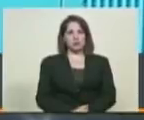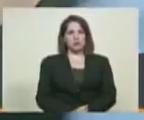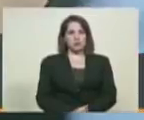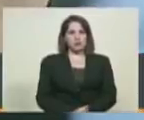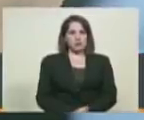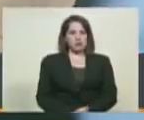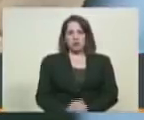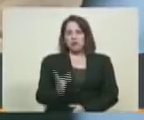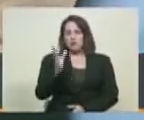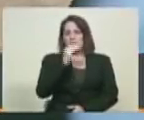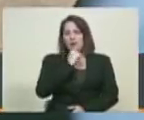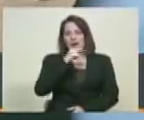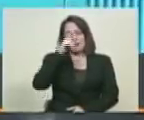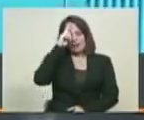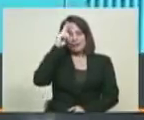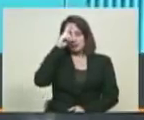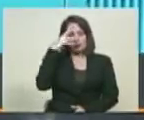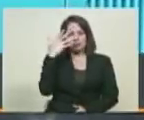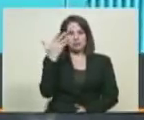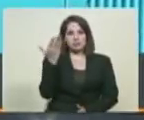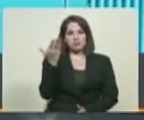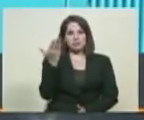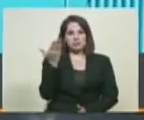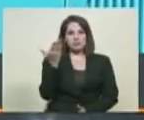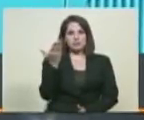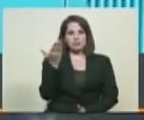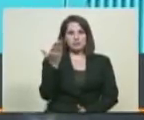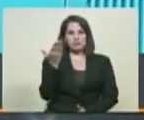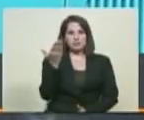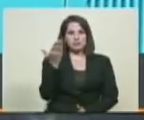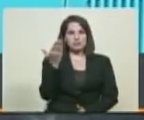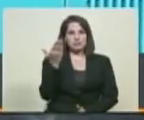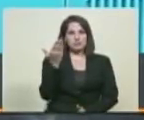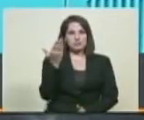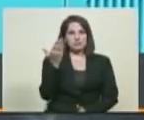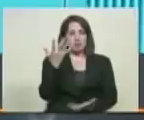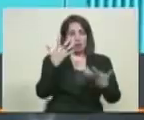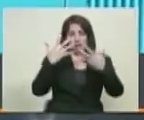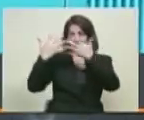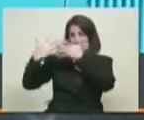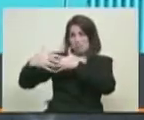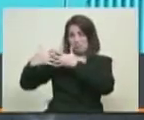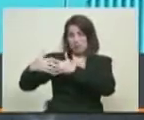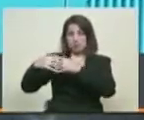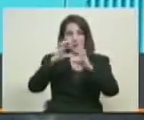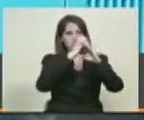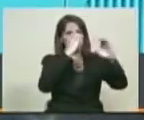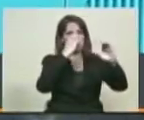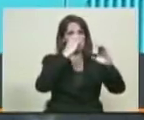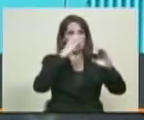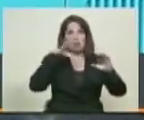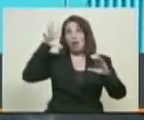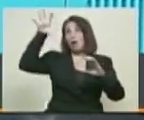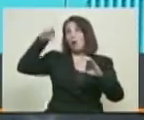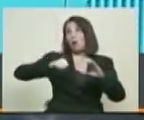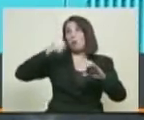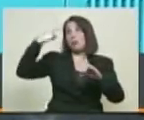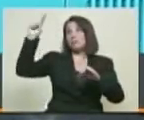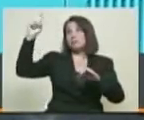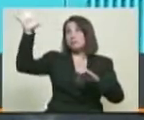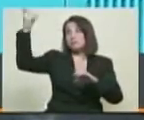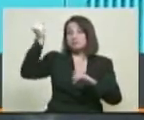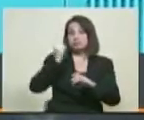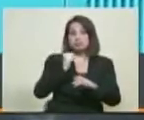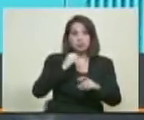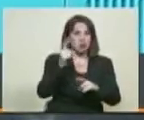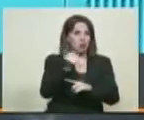No hay razón para que ni un solo repuesto de un autobús de esto tenga que ser importado.